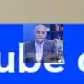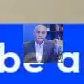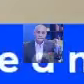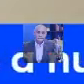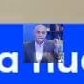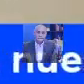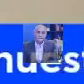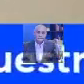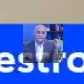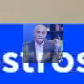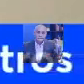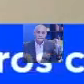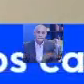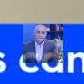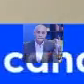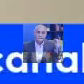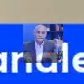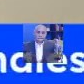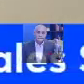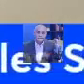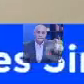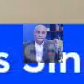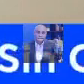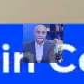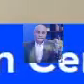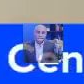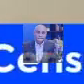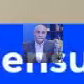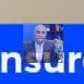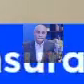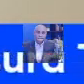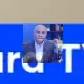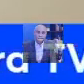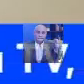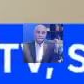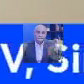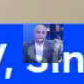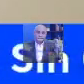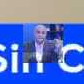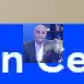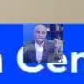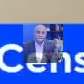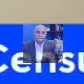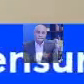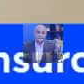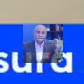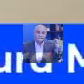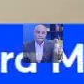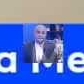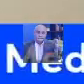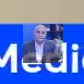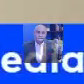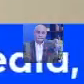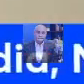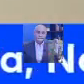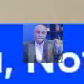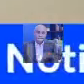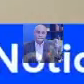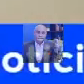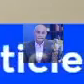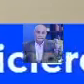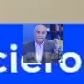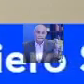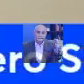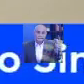se trata este encuentro, y estoy seguro que nos va a ir muy bien. Los resultados que vamos a ver pasado mañana van a ser muy buenos en